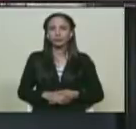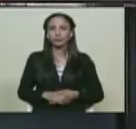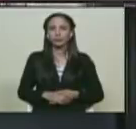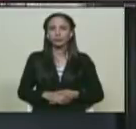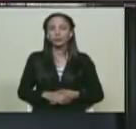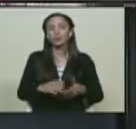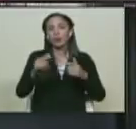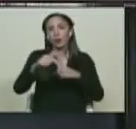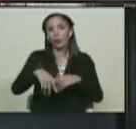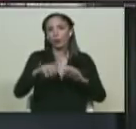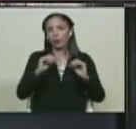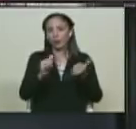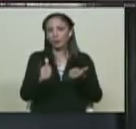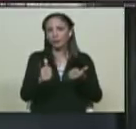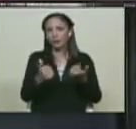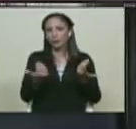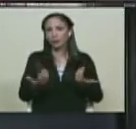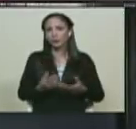Y hoy arrancamos